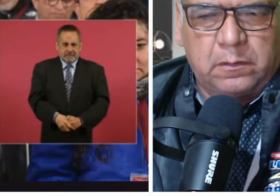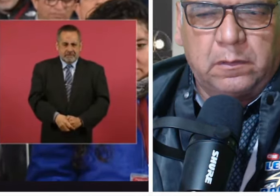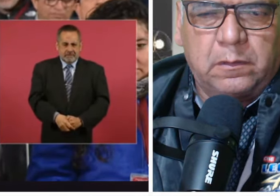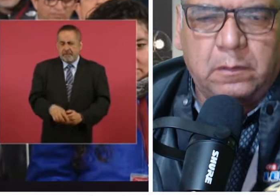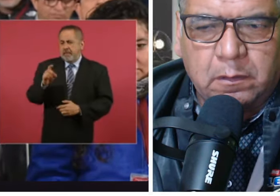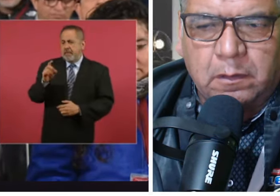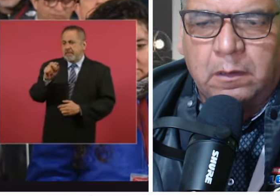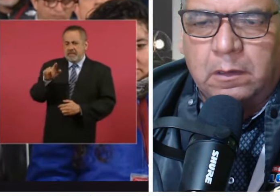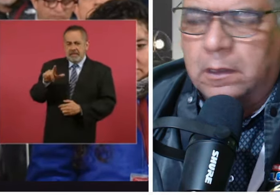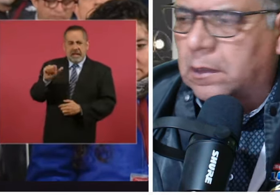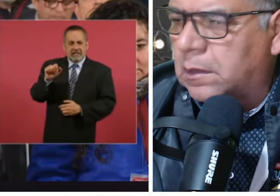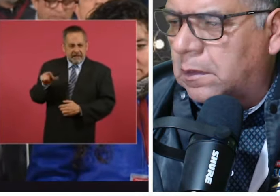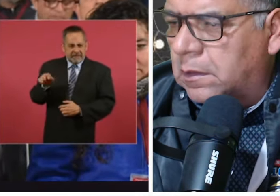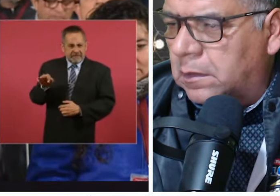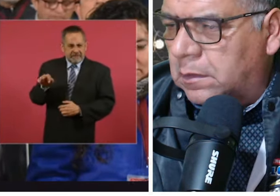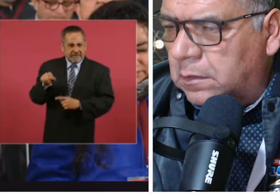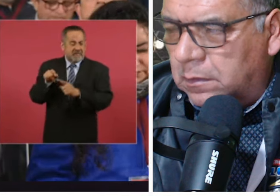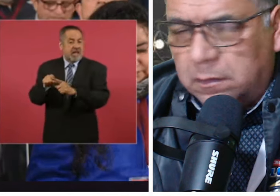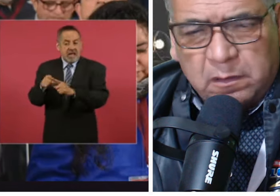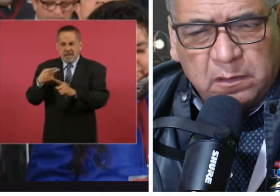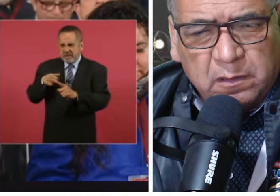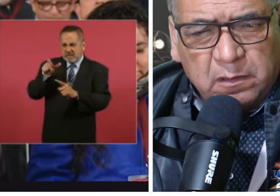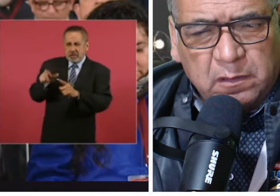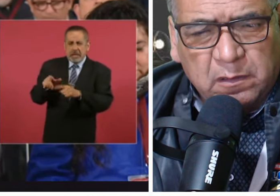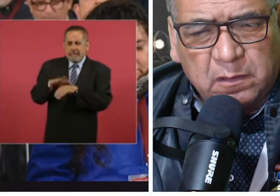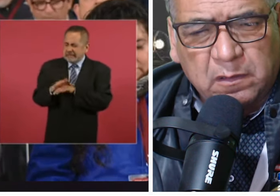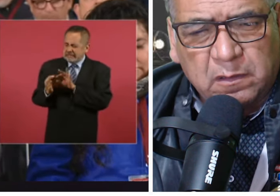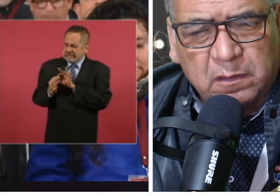Daniel Asaf es el hombre físicamente más